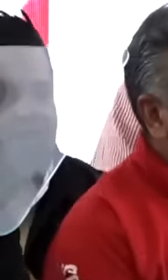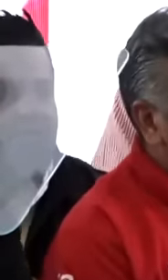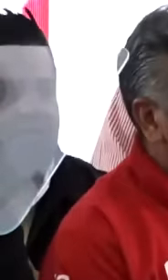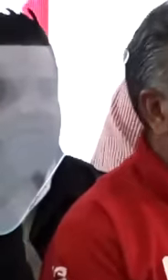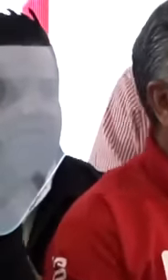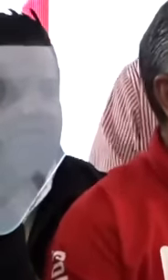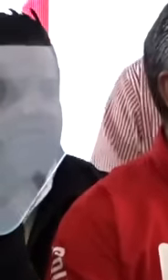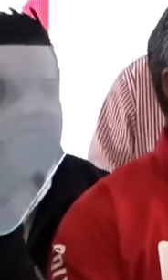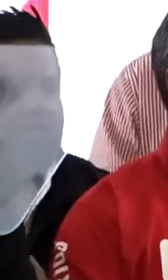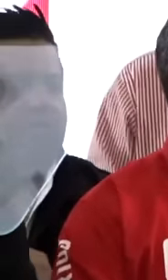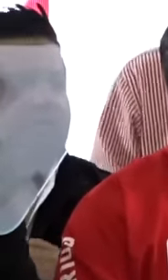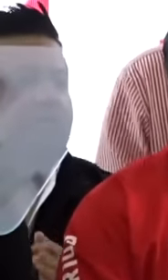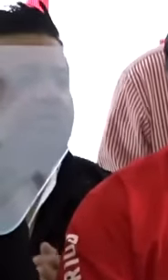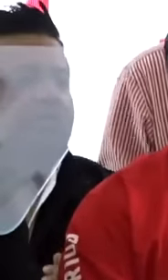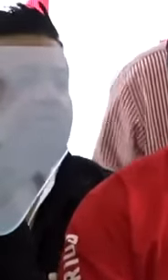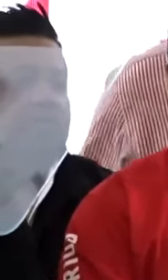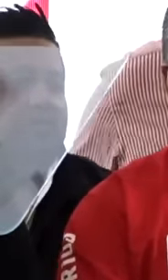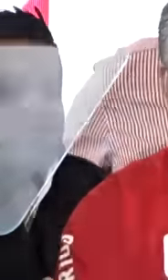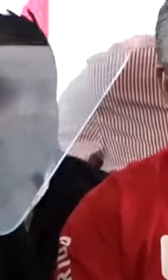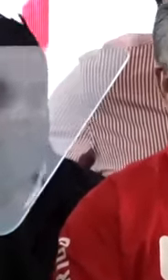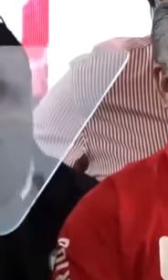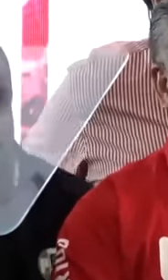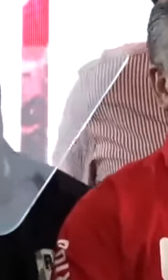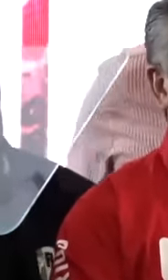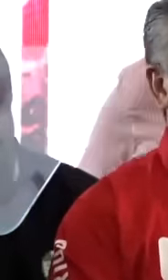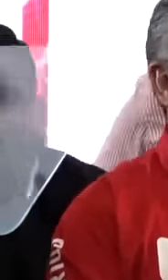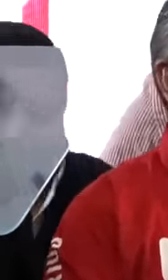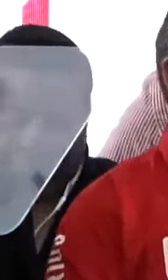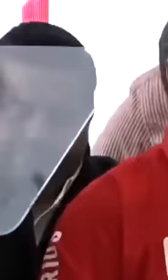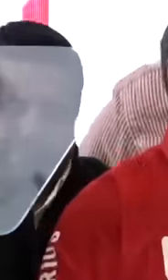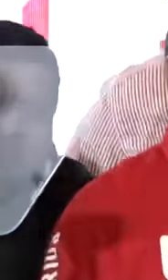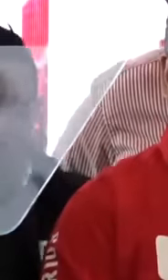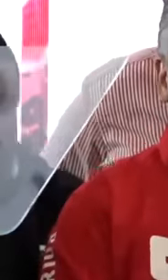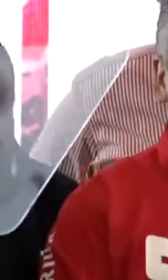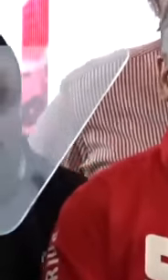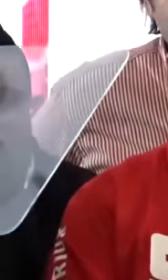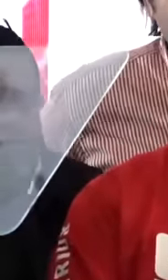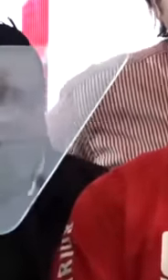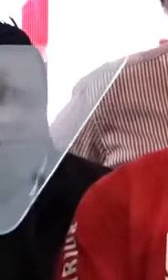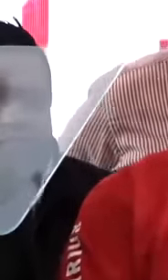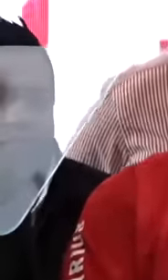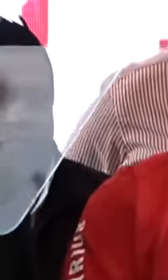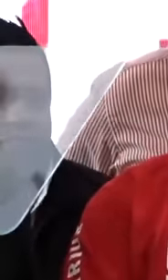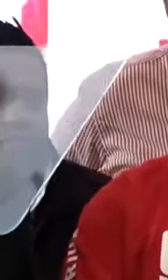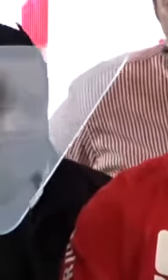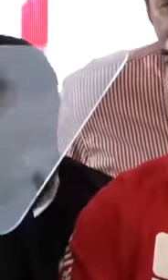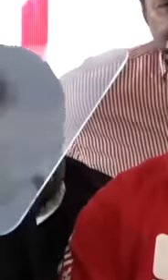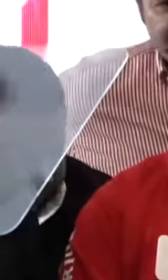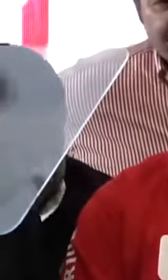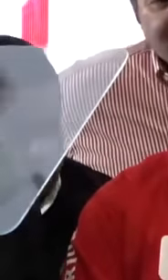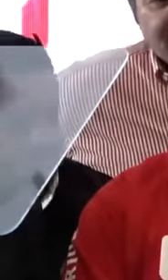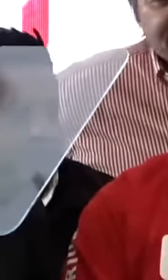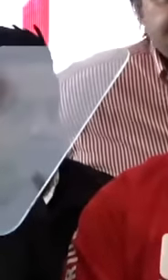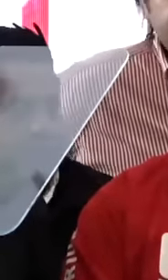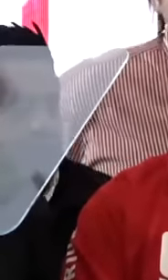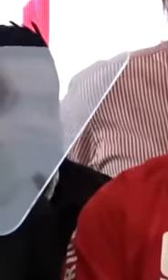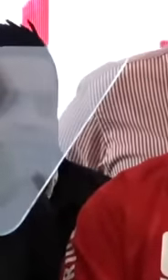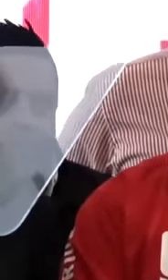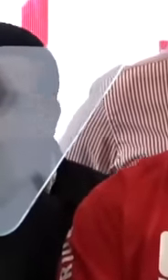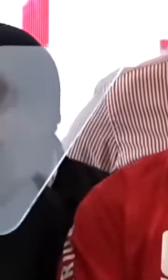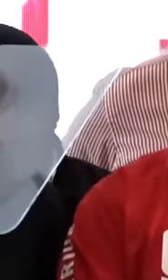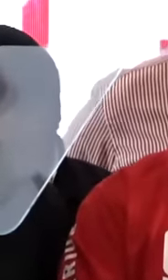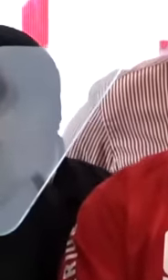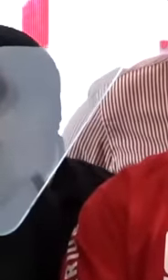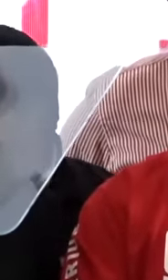Gálvez reconoció el triunfo a la doctora Claudia Sheinbaum y a través de una llamada telefónica la felicitó y con un